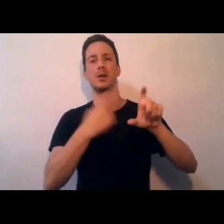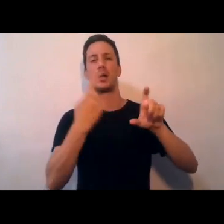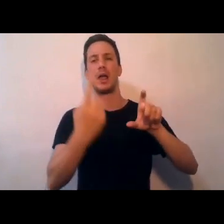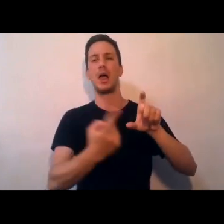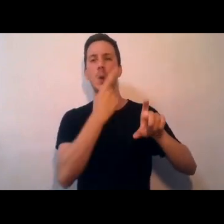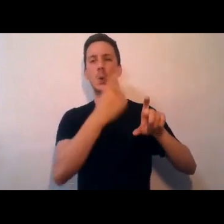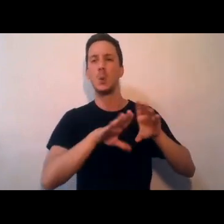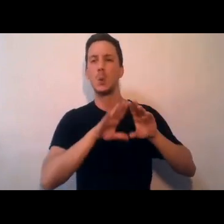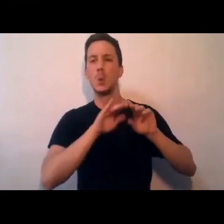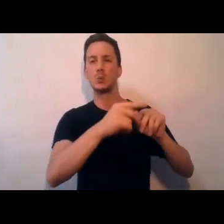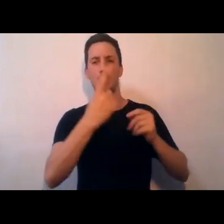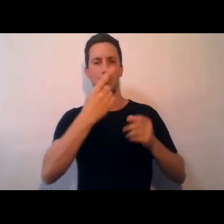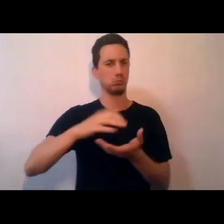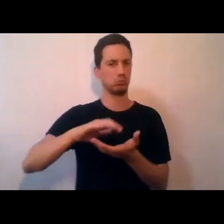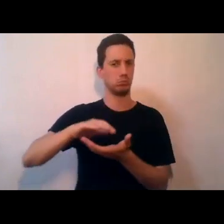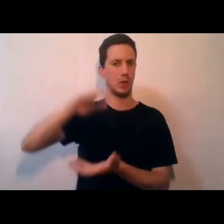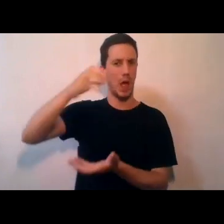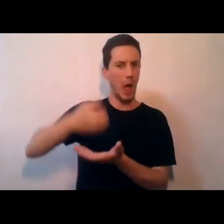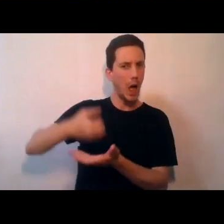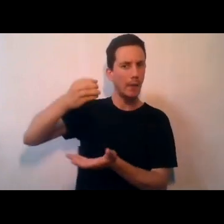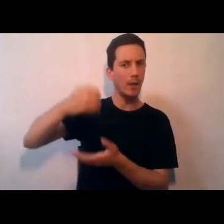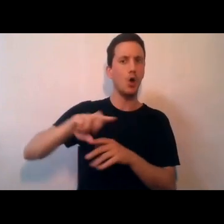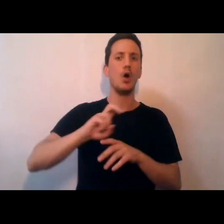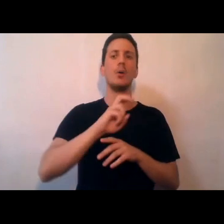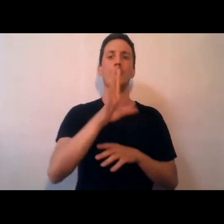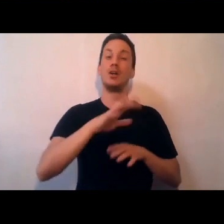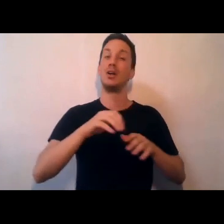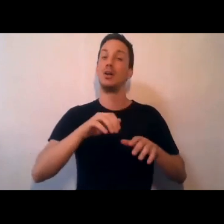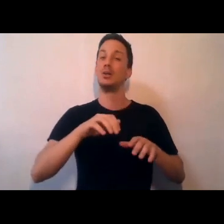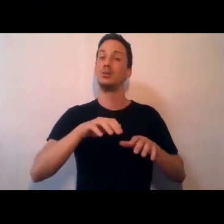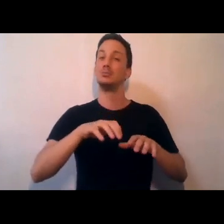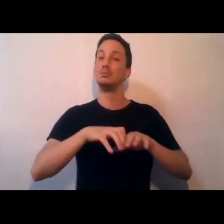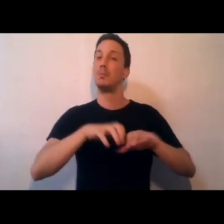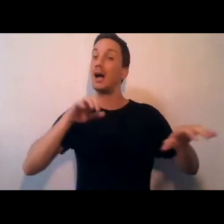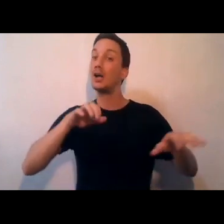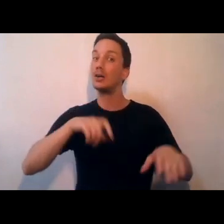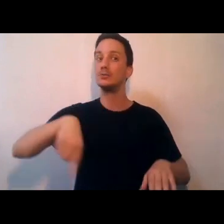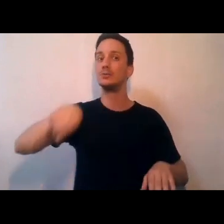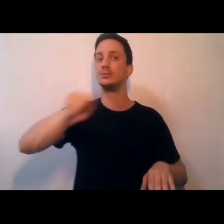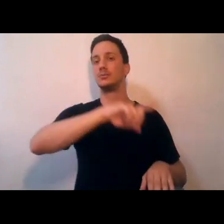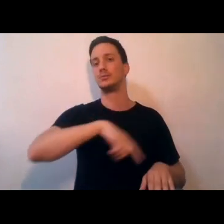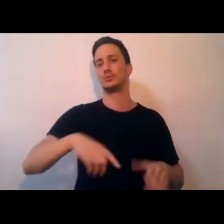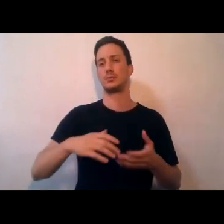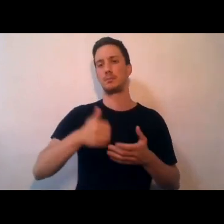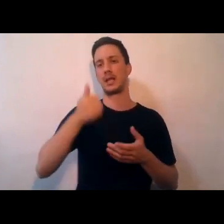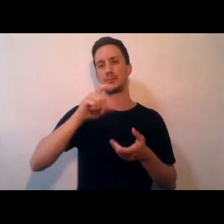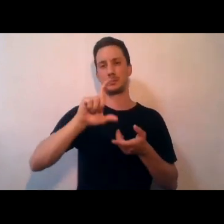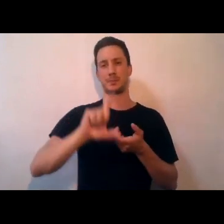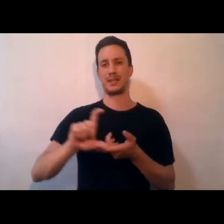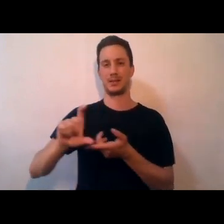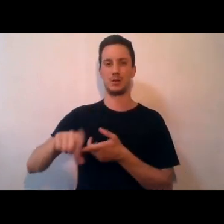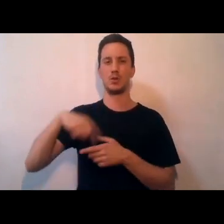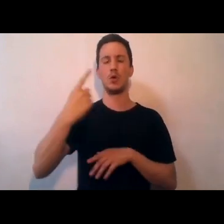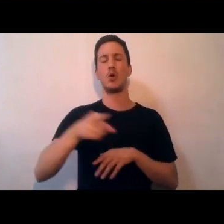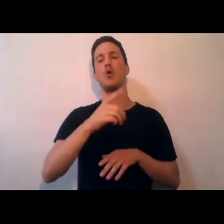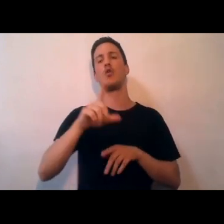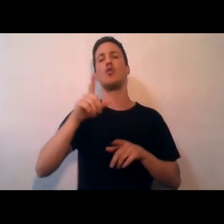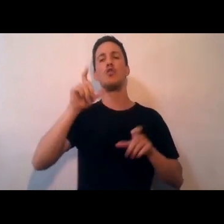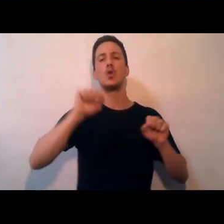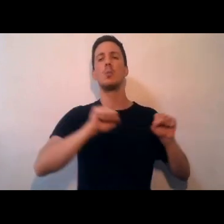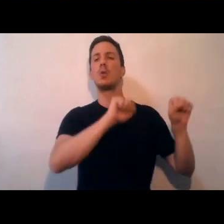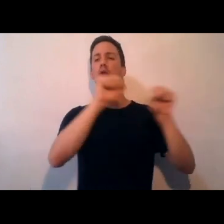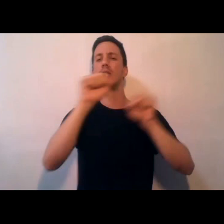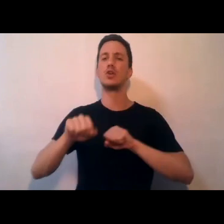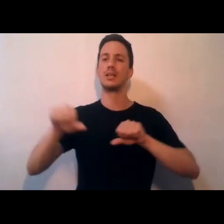un formato más grande, pero casi todos tienen un formato pequeño. Y después están los fotoprotectores químicos.